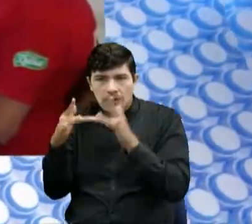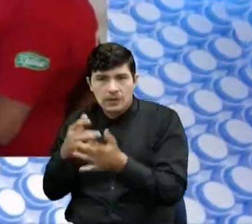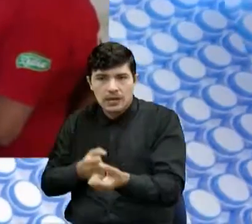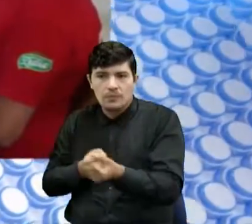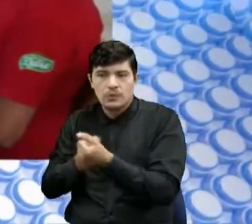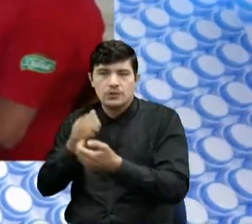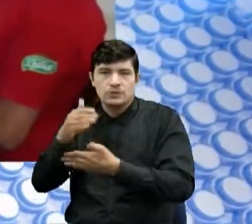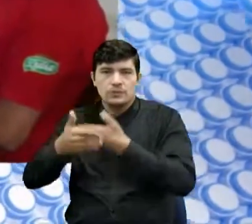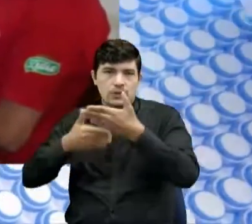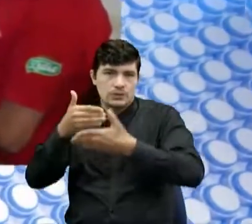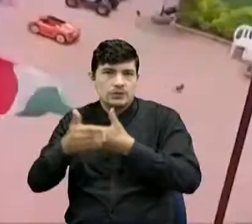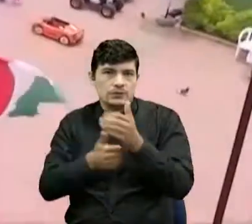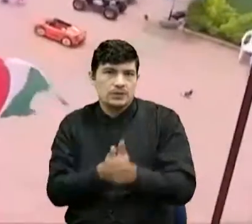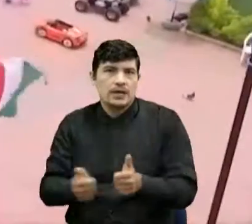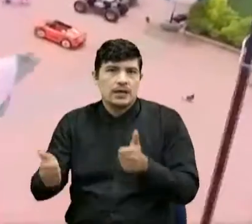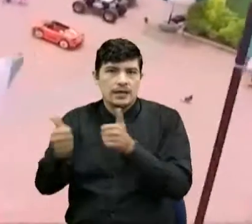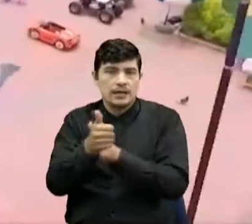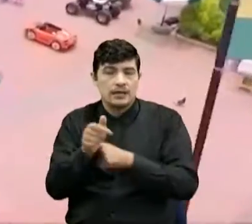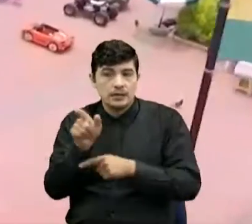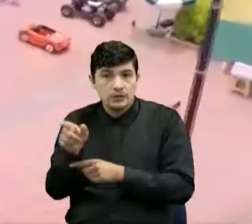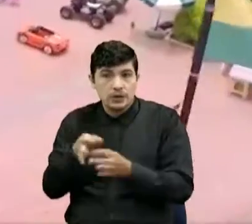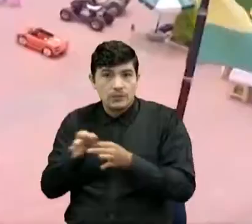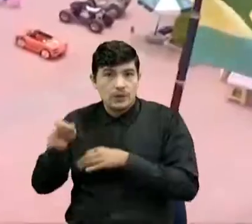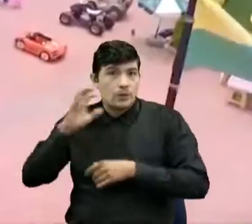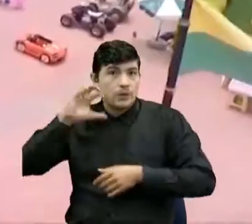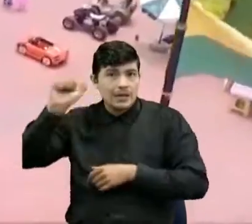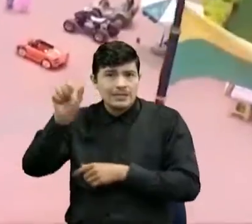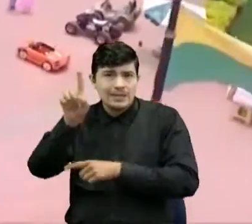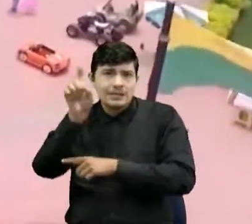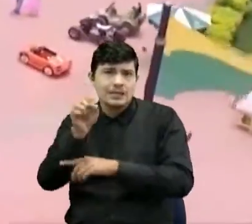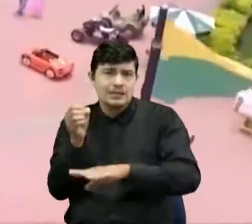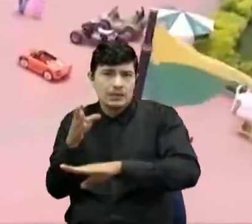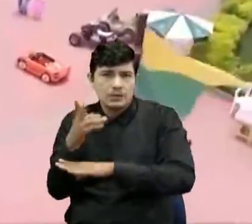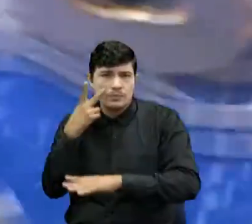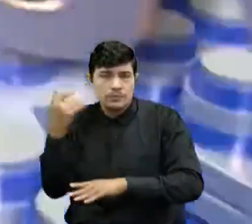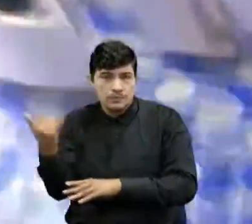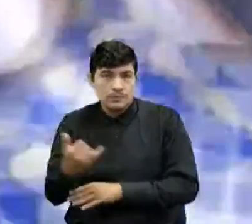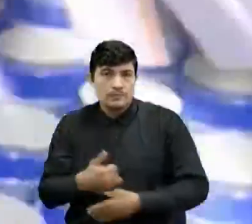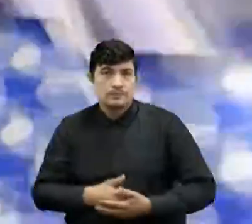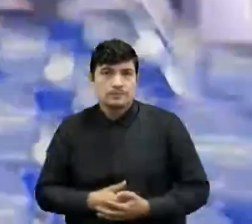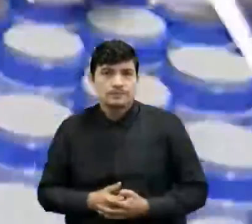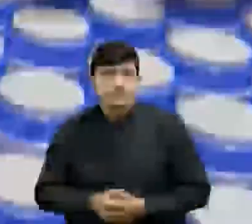procesos que se adelantan. En Ocaña hay 6 clubes conformados.